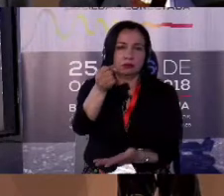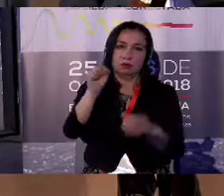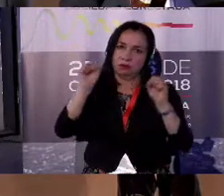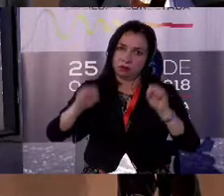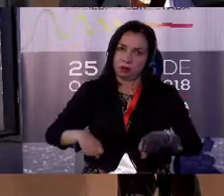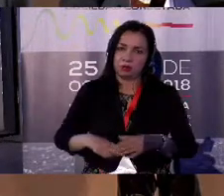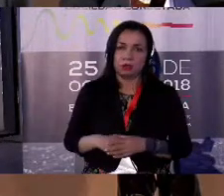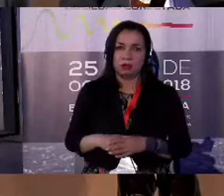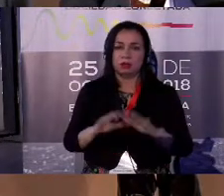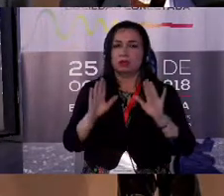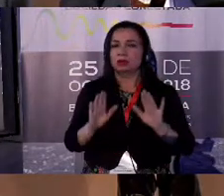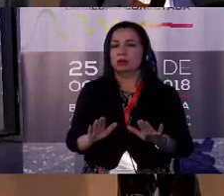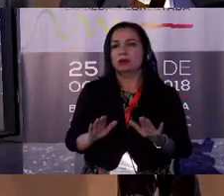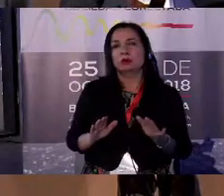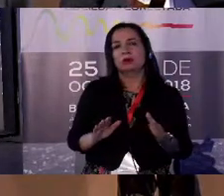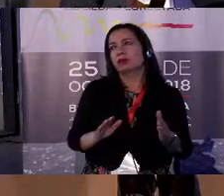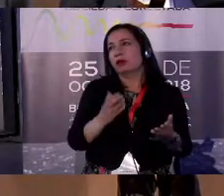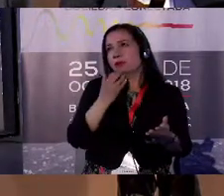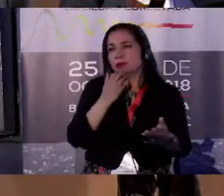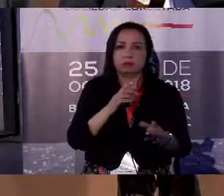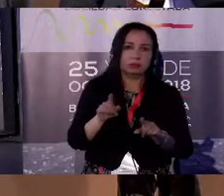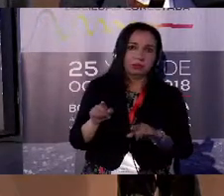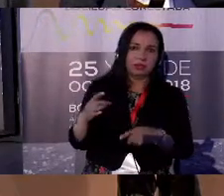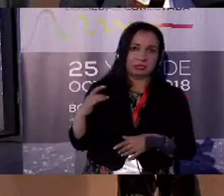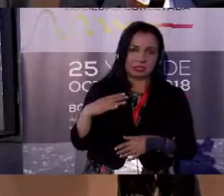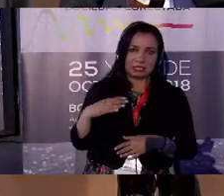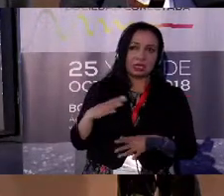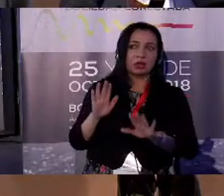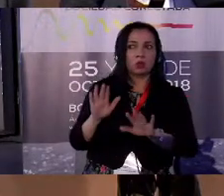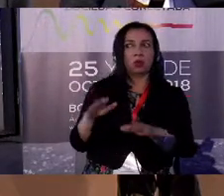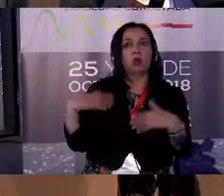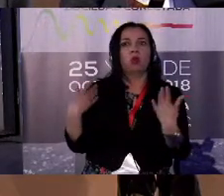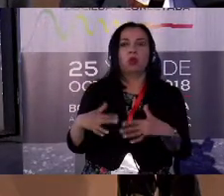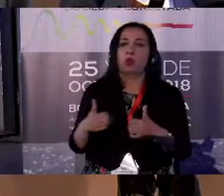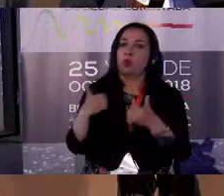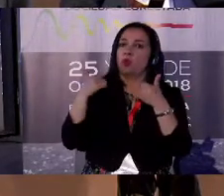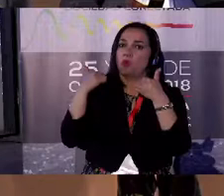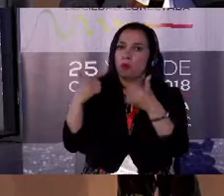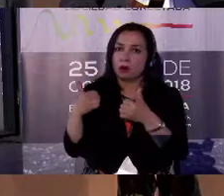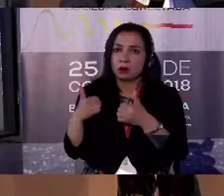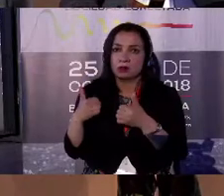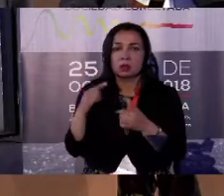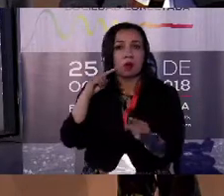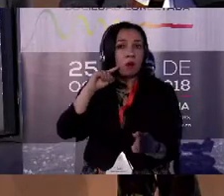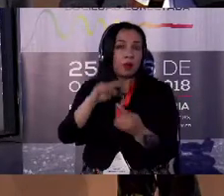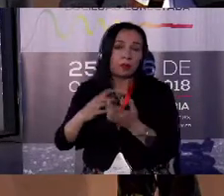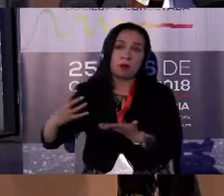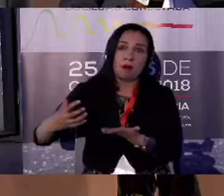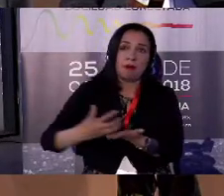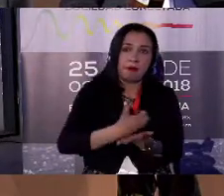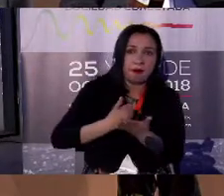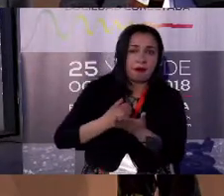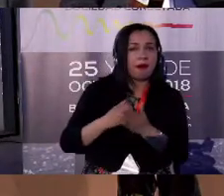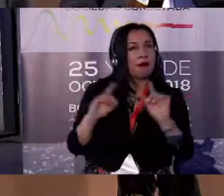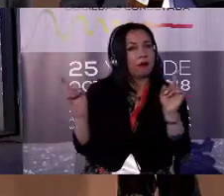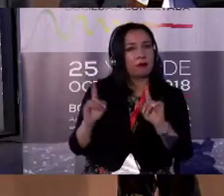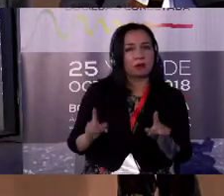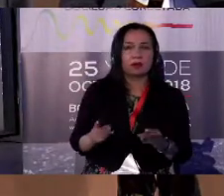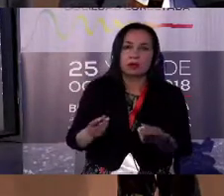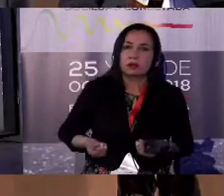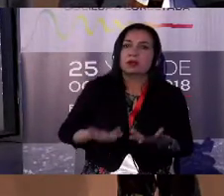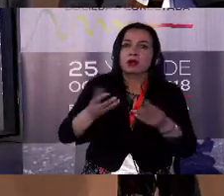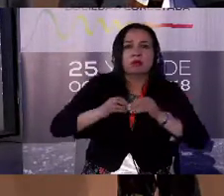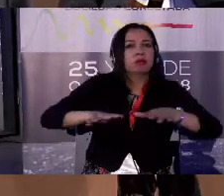Digamos, una de las cosas que se elogiaba, por ejemplo, de Chile, en el caso de los concursos de belleza, es que no tenía una vocación recaudatoria, sino que el despliegue llegase a